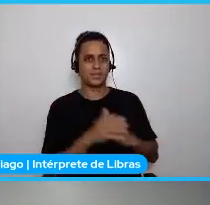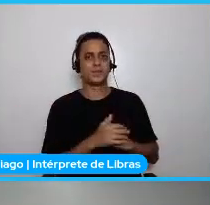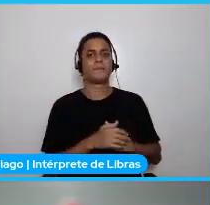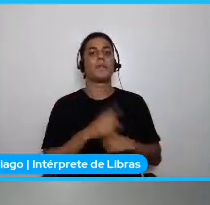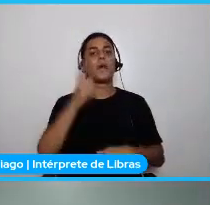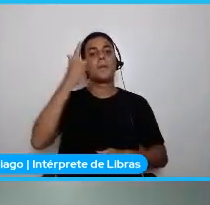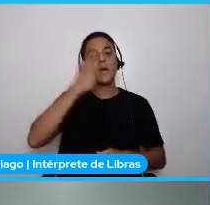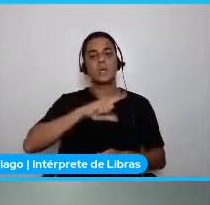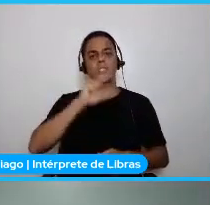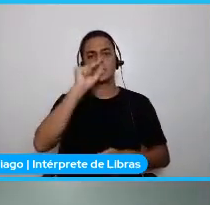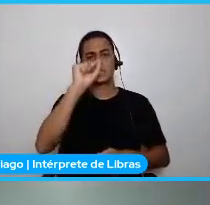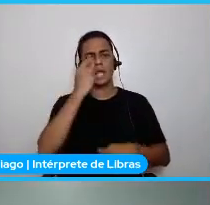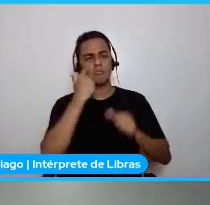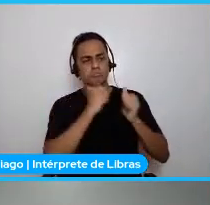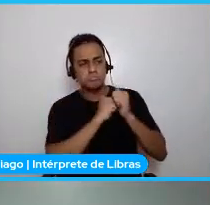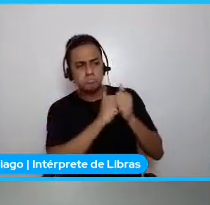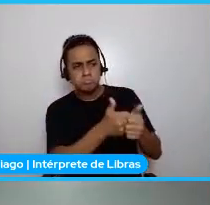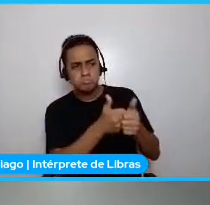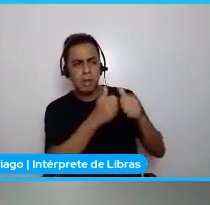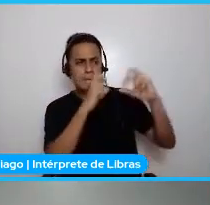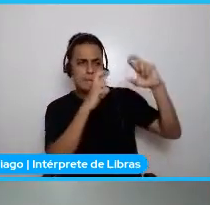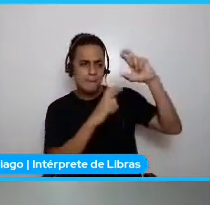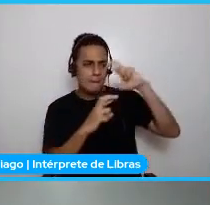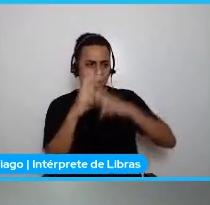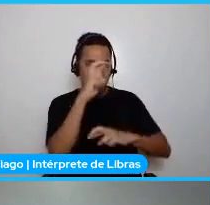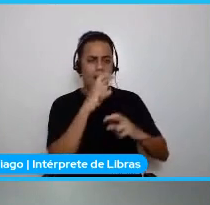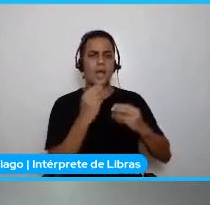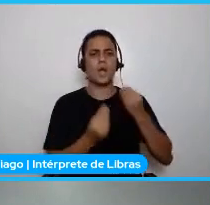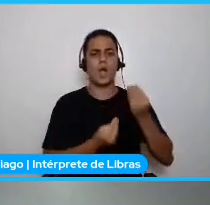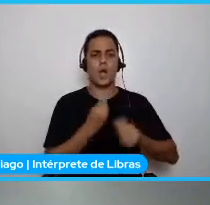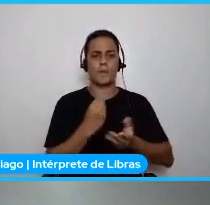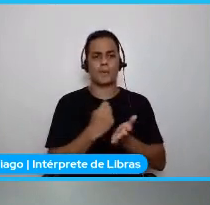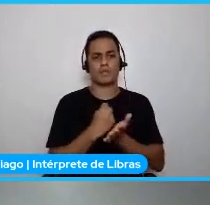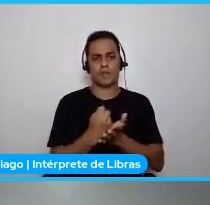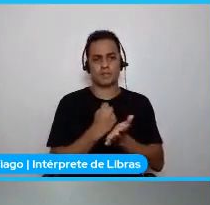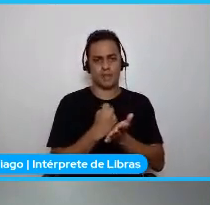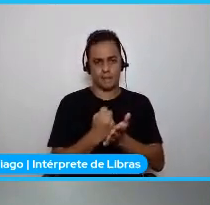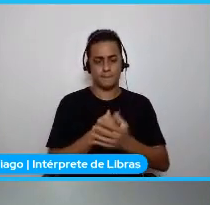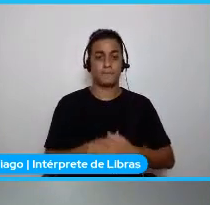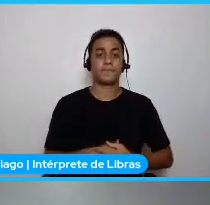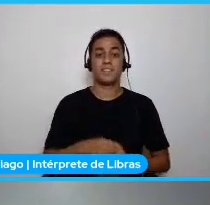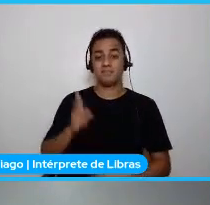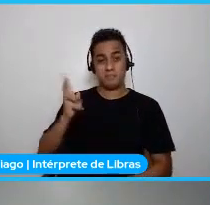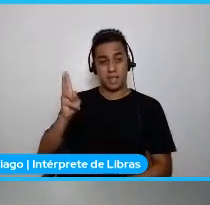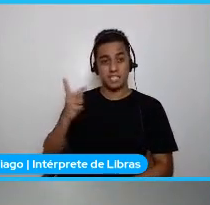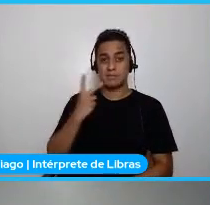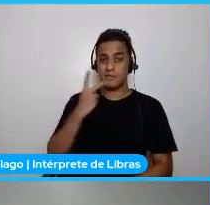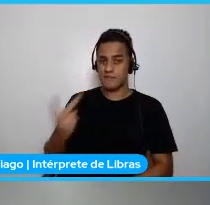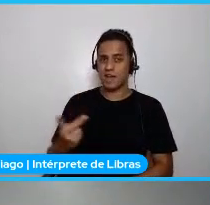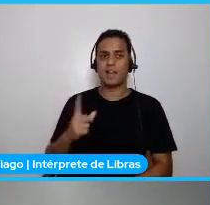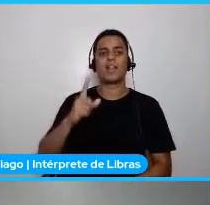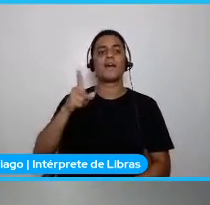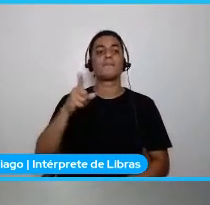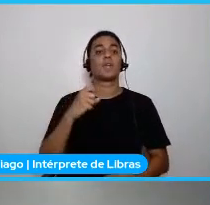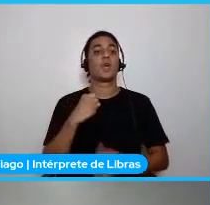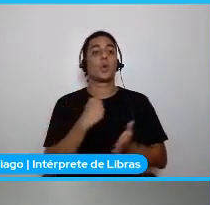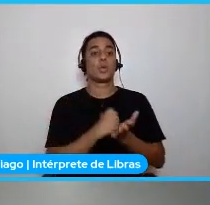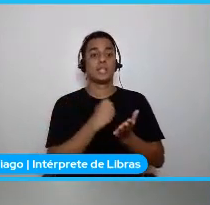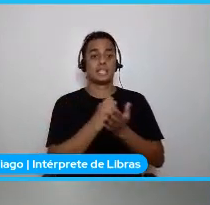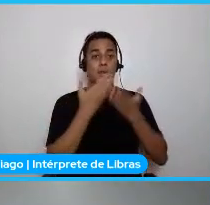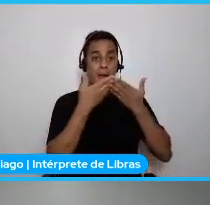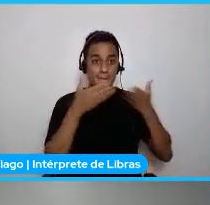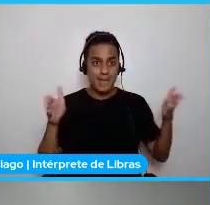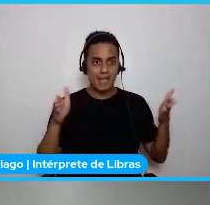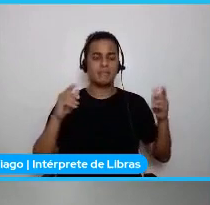monitorear todo este proceso de contrataciones. Y como ellos mismos lo dicen en su página, la contratación abierta puede cambiar esta realidad